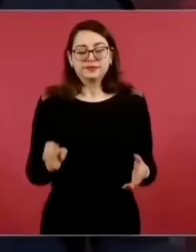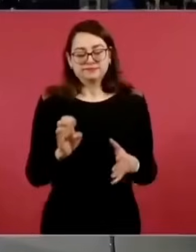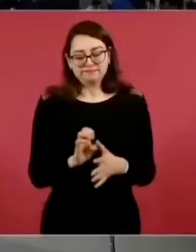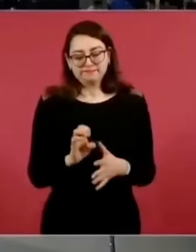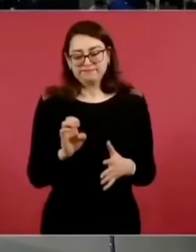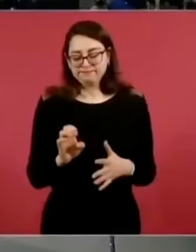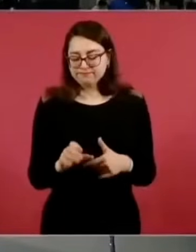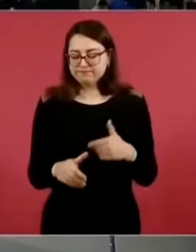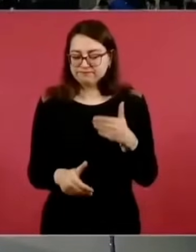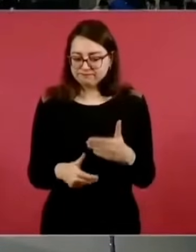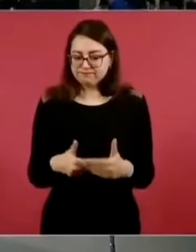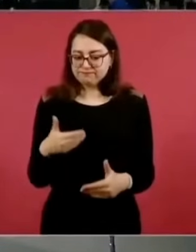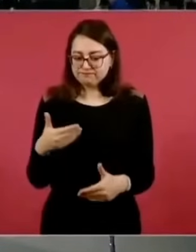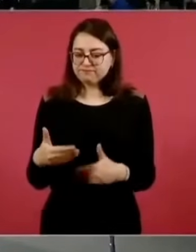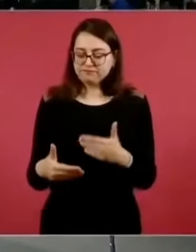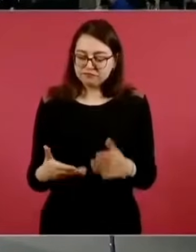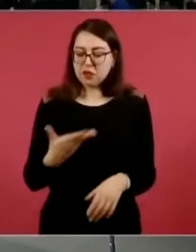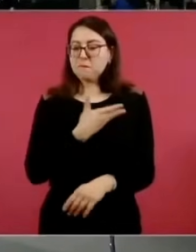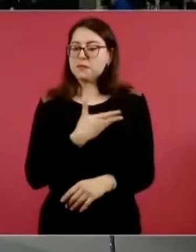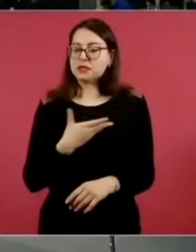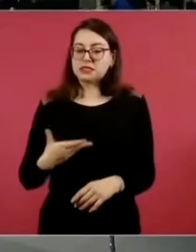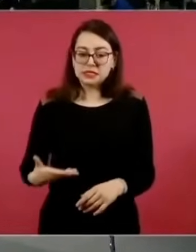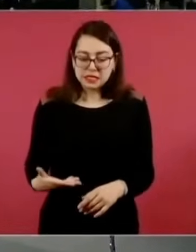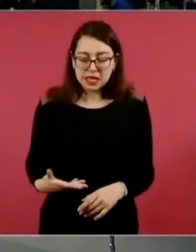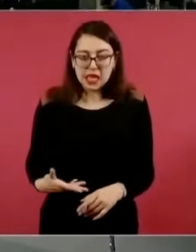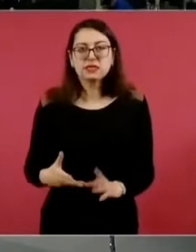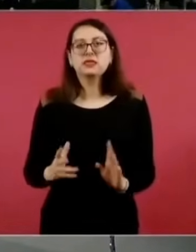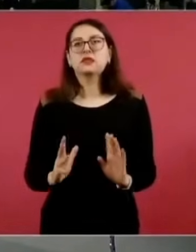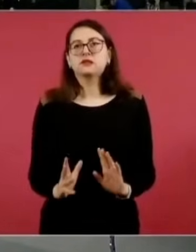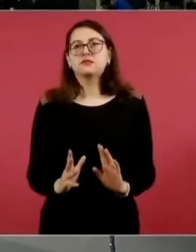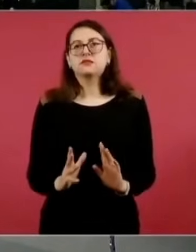crisis de la ruptura con